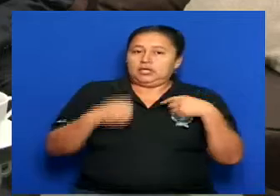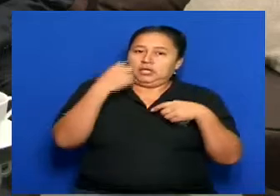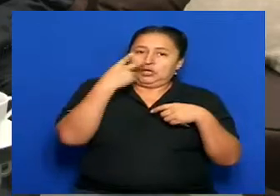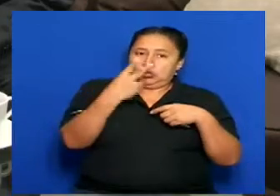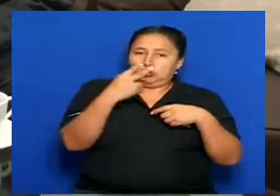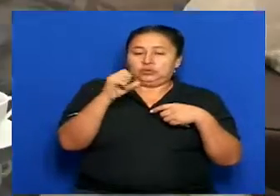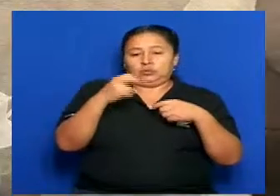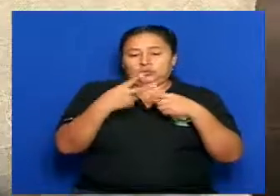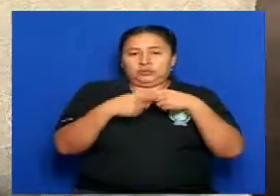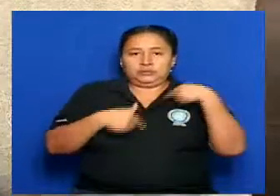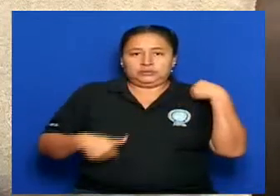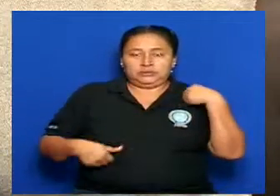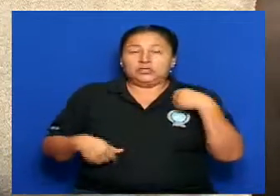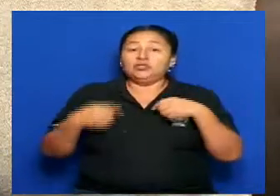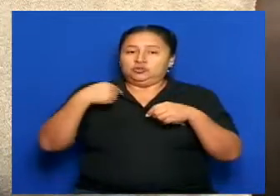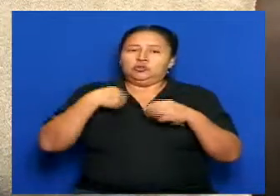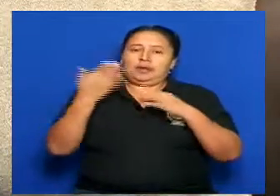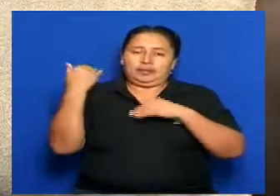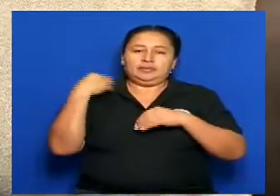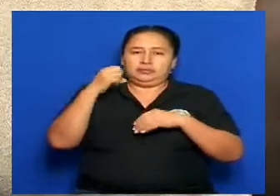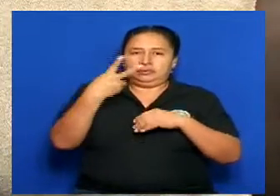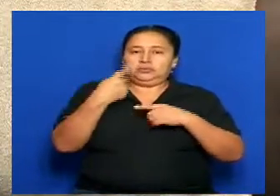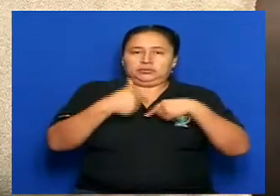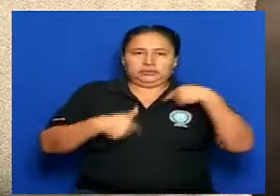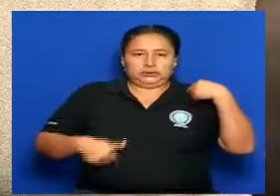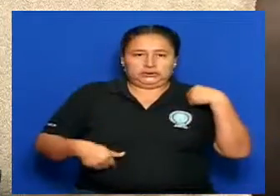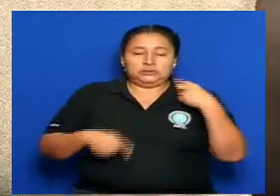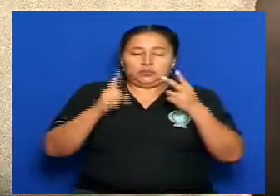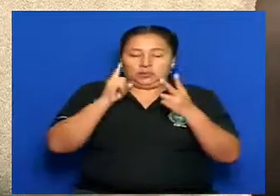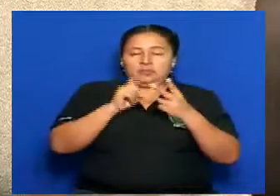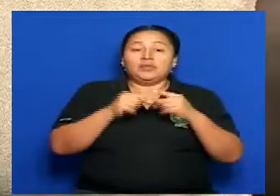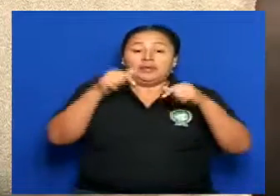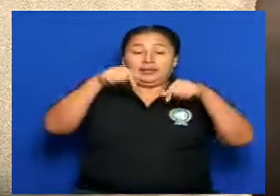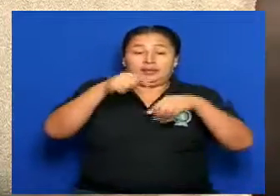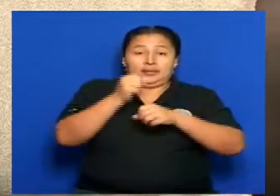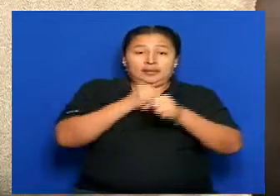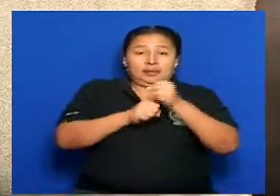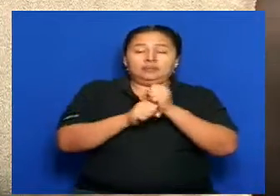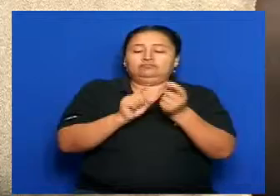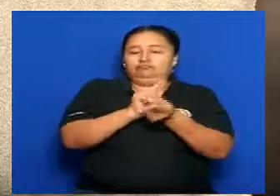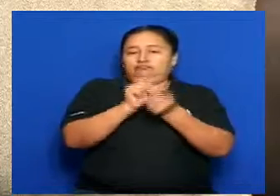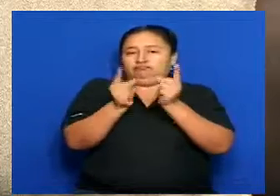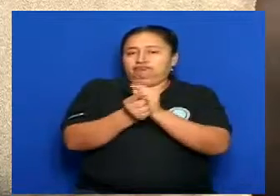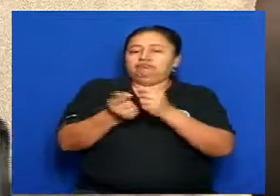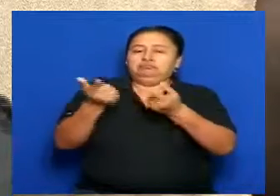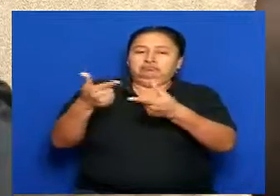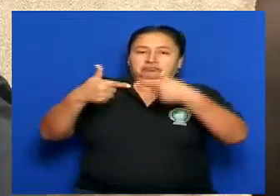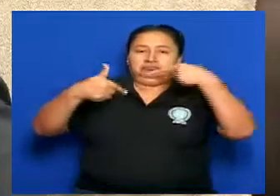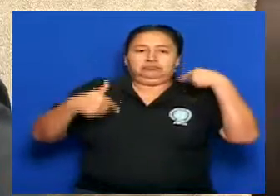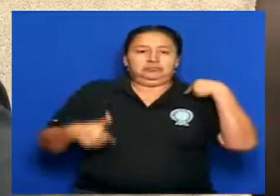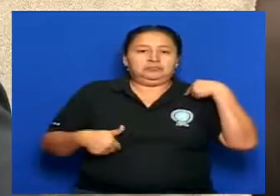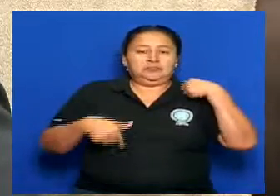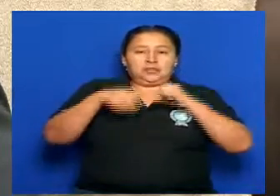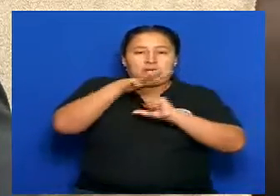dos vicepresidentes yo era uno de los vicepresidente de la comisión del medio ambiente y este año acabo de asumir la presidencia